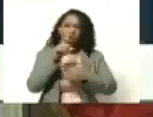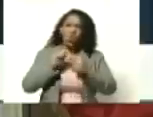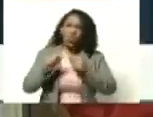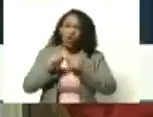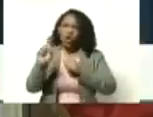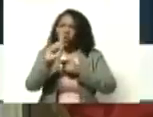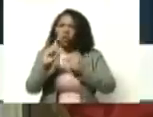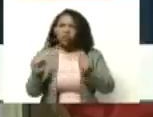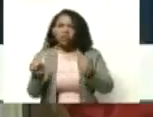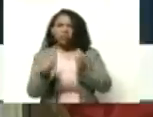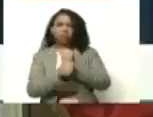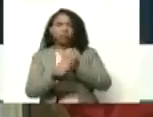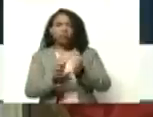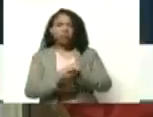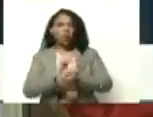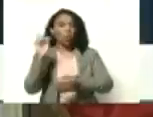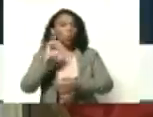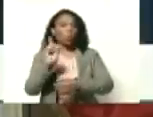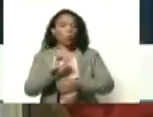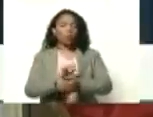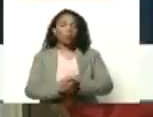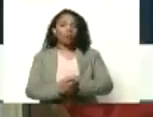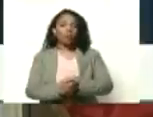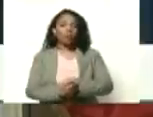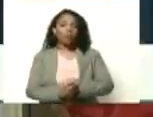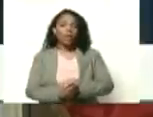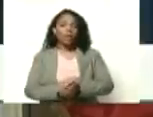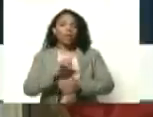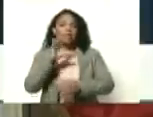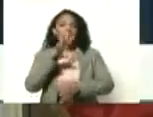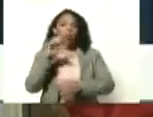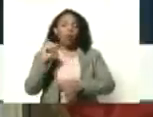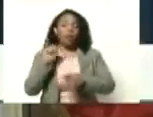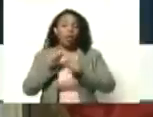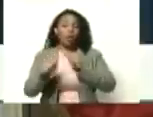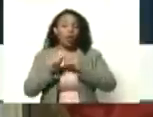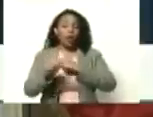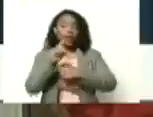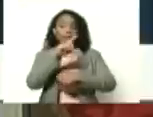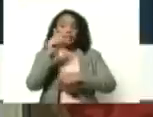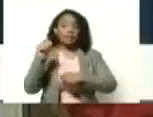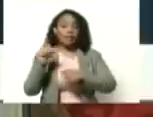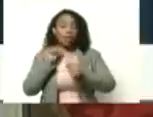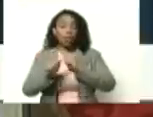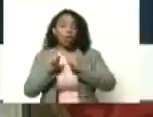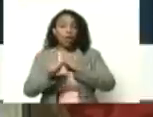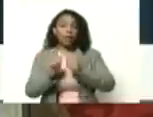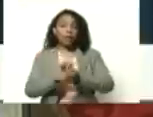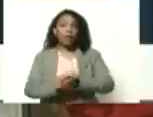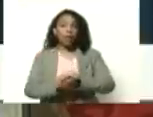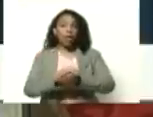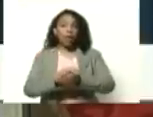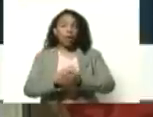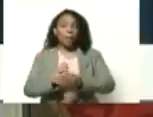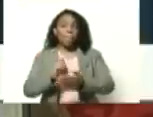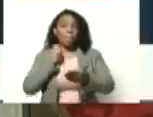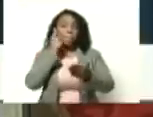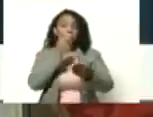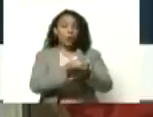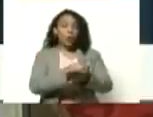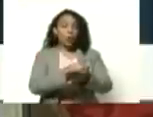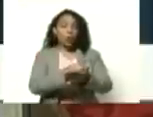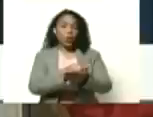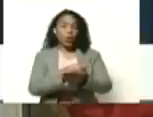consiguen pille no eran de 50 dólares y de 100 los billetes que le entrega